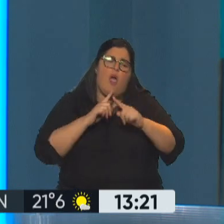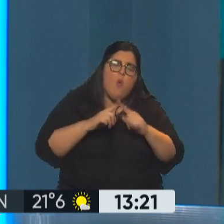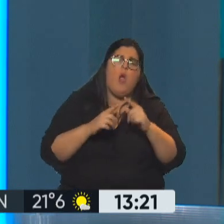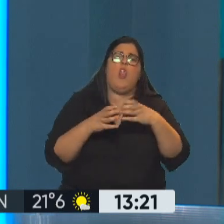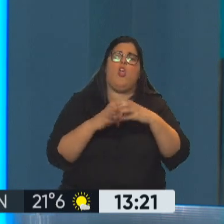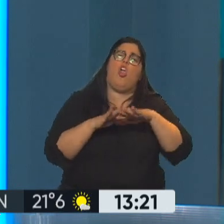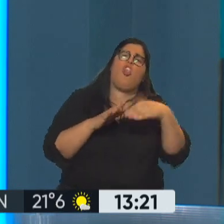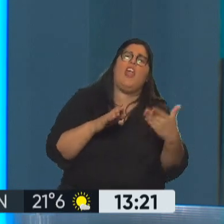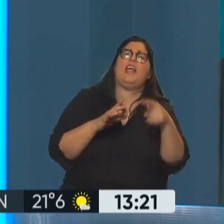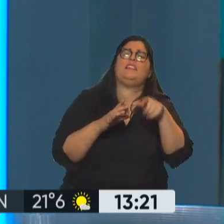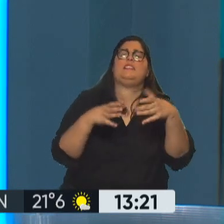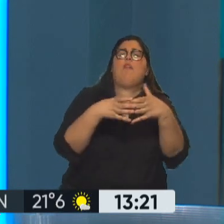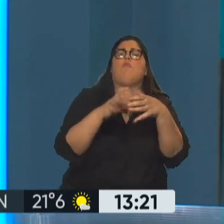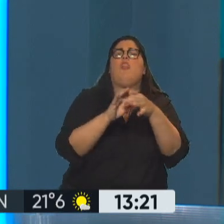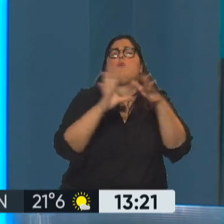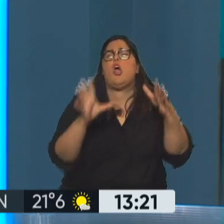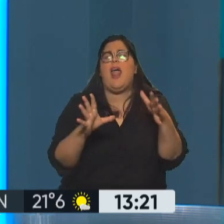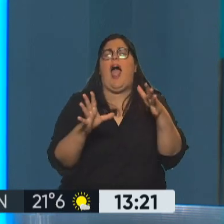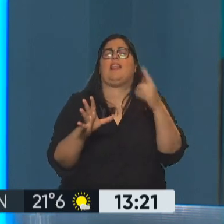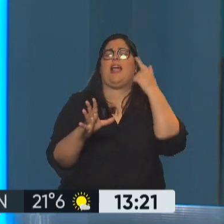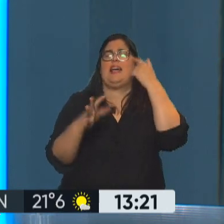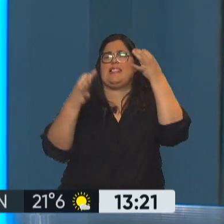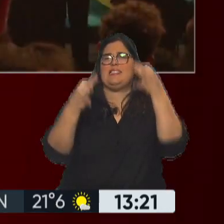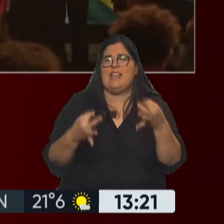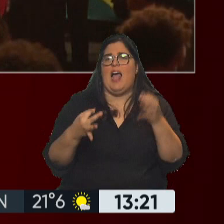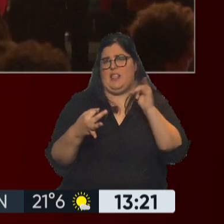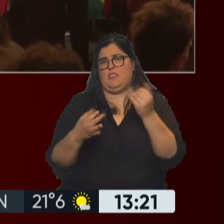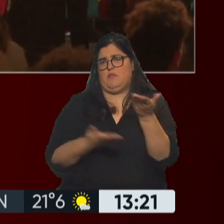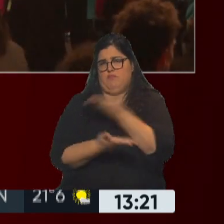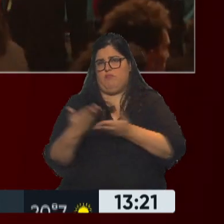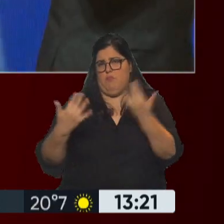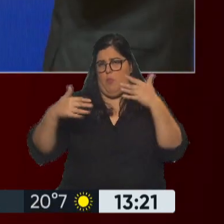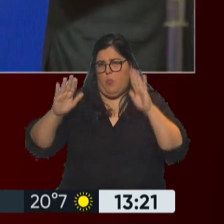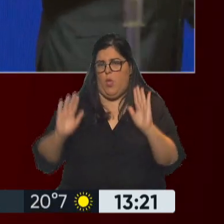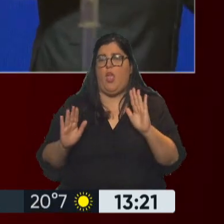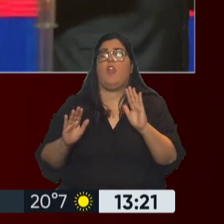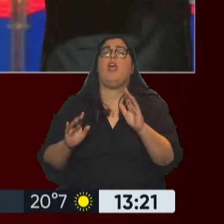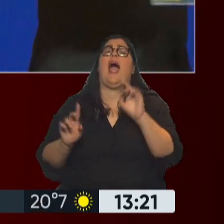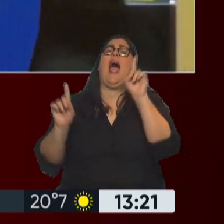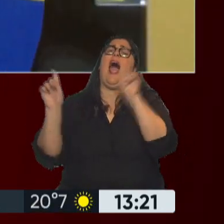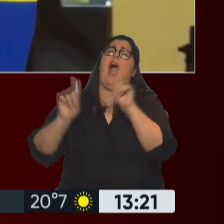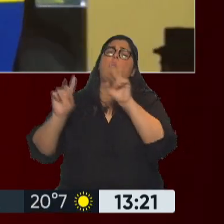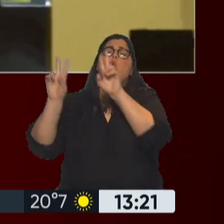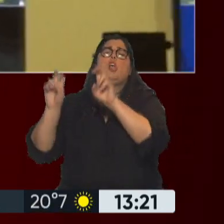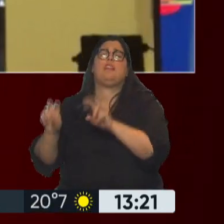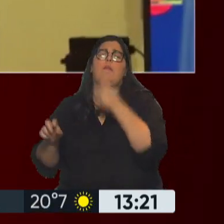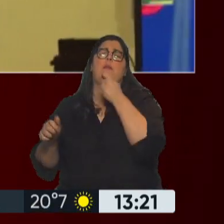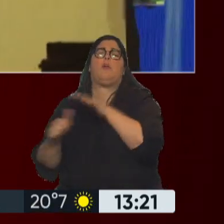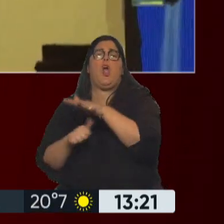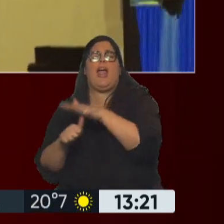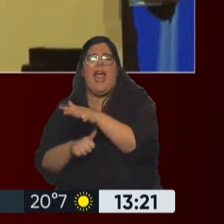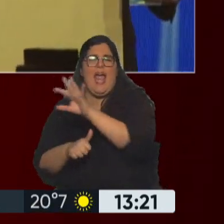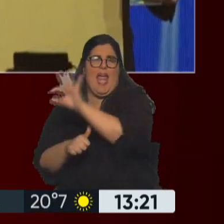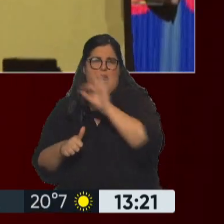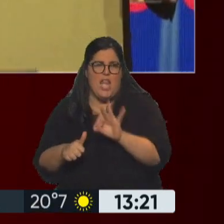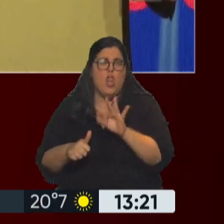democrática, sensata, ¿sí? Y va a tener algunas banderas para esa izquierda, que son las banderas de identidad de género,